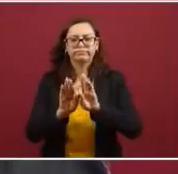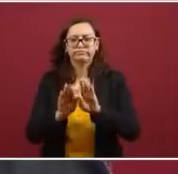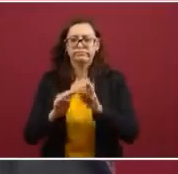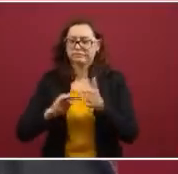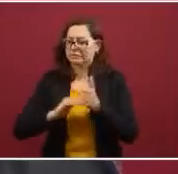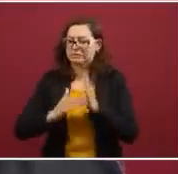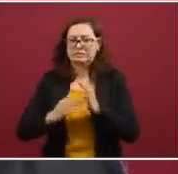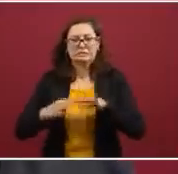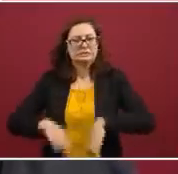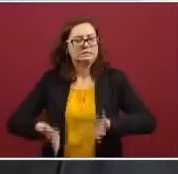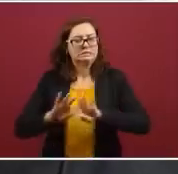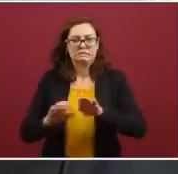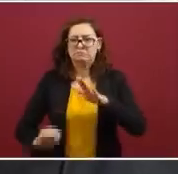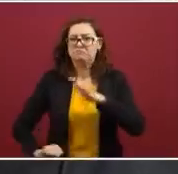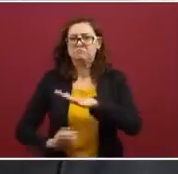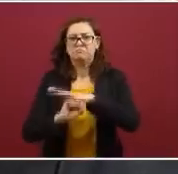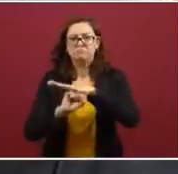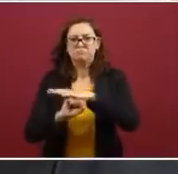estratégica.